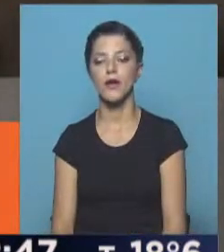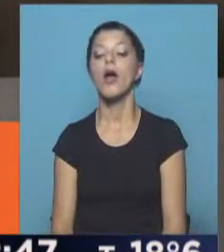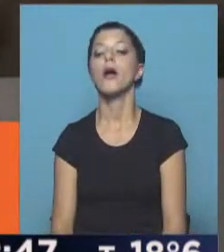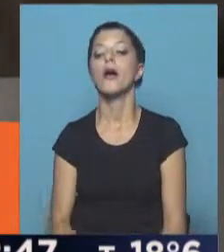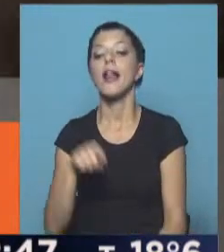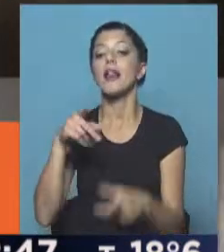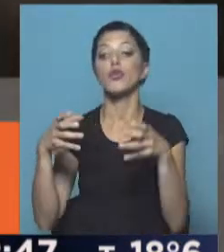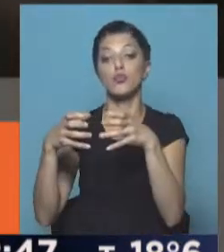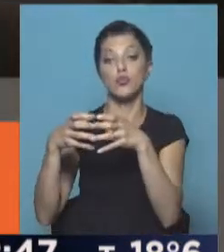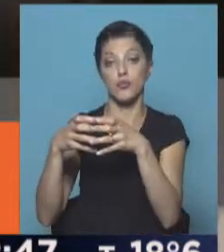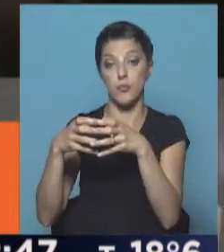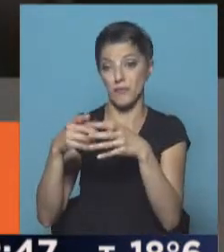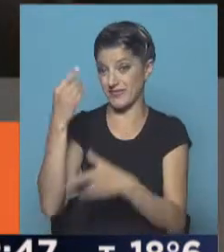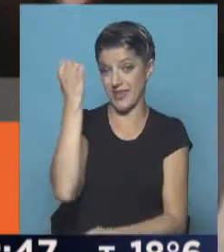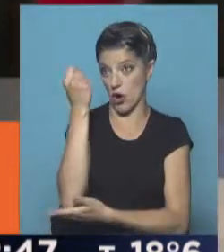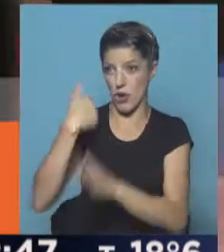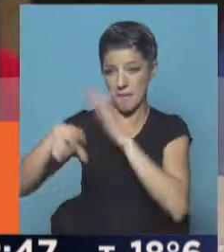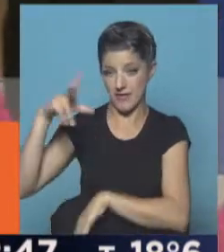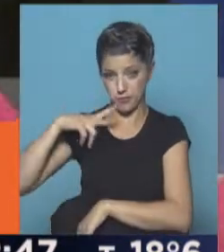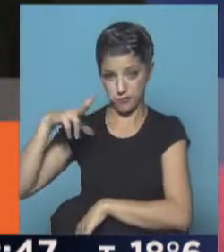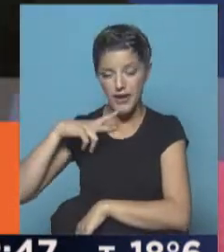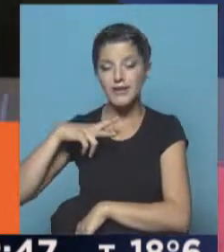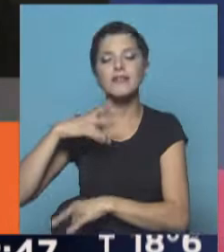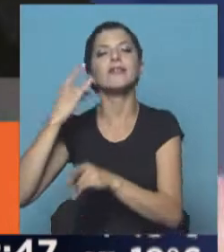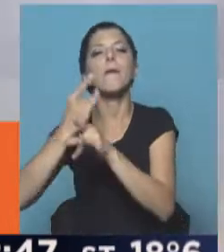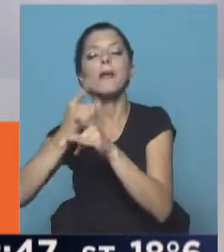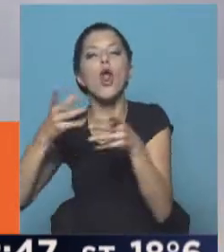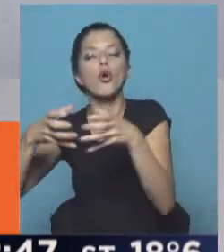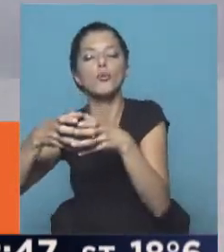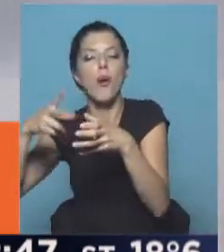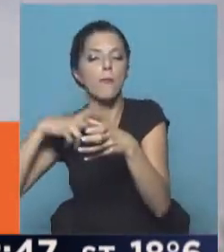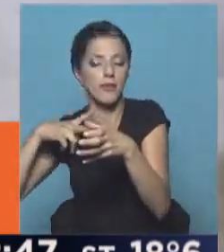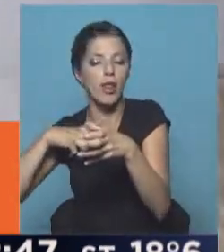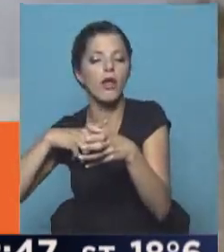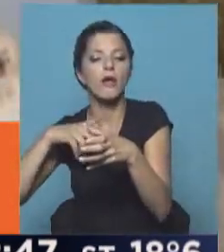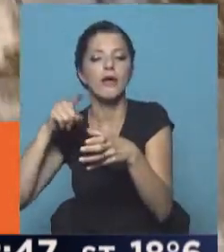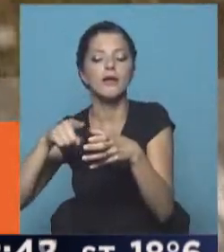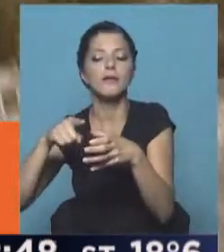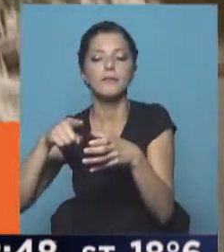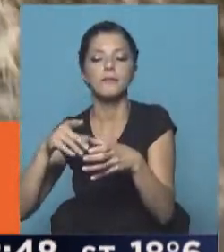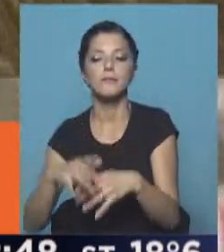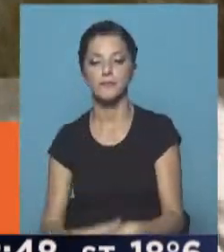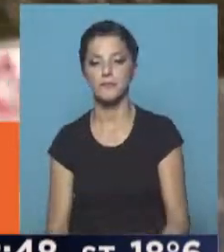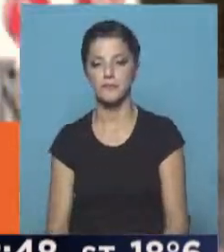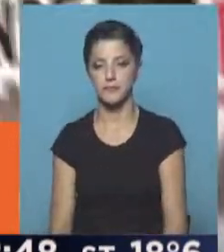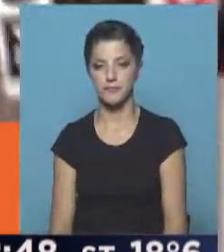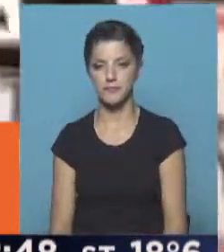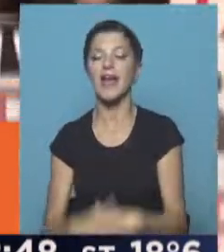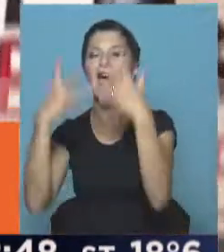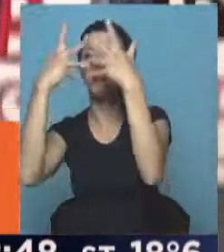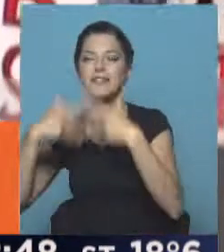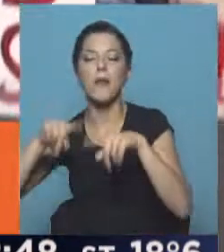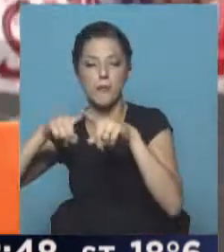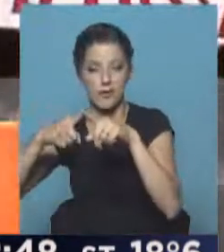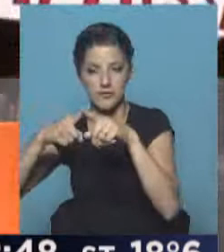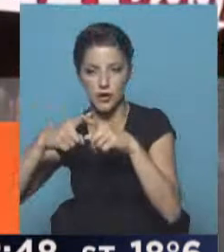económica de los más ricos en Estados Unidos, siempre tuvo la virtud de, fue en alguna manera ordenadora del sistema político.